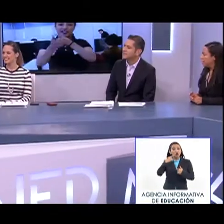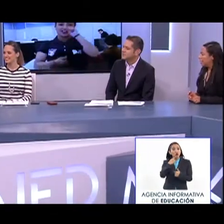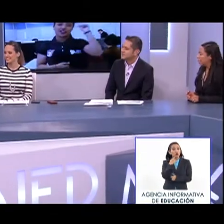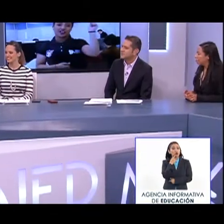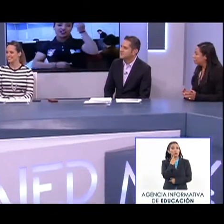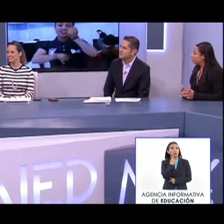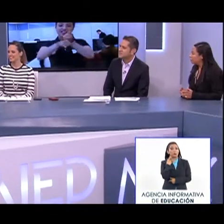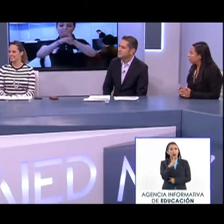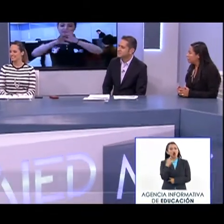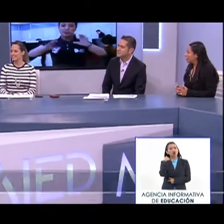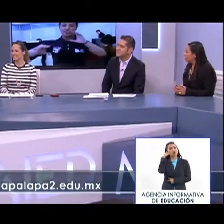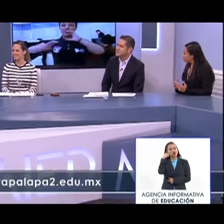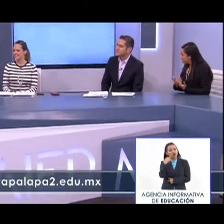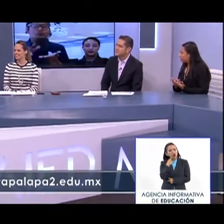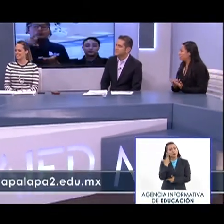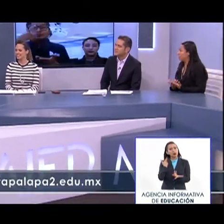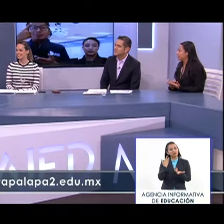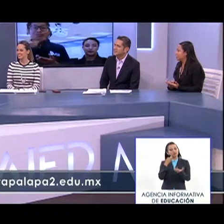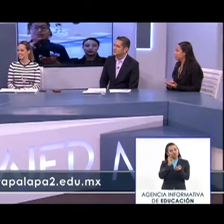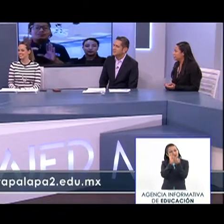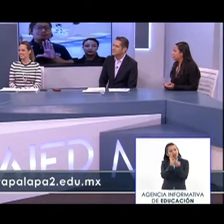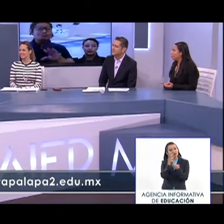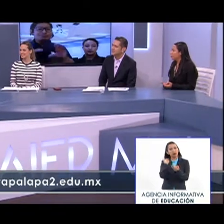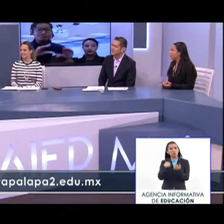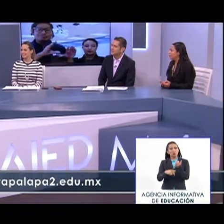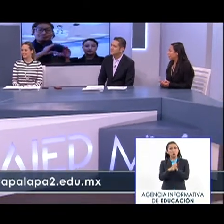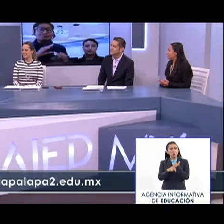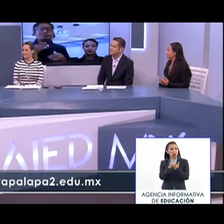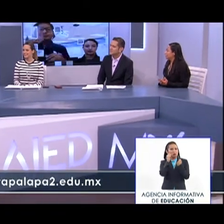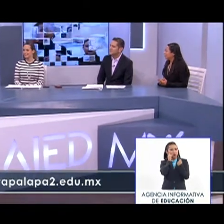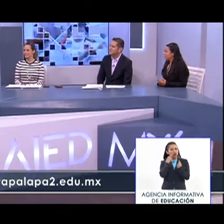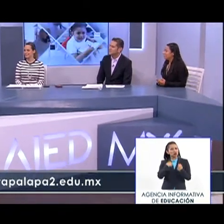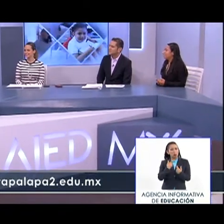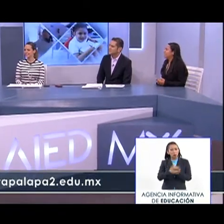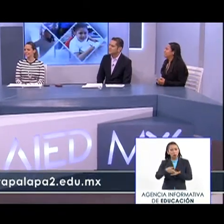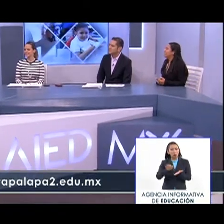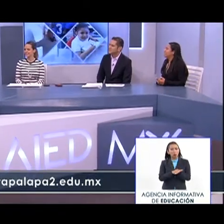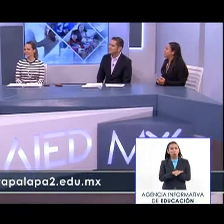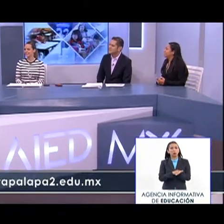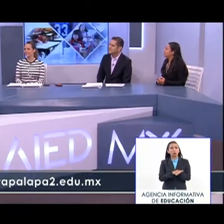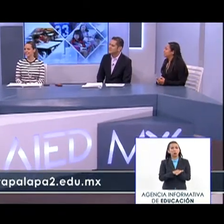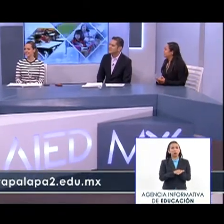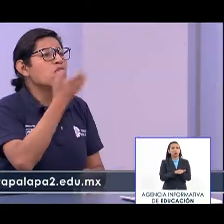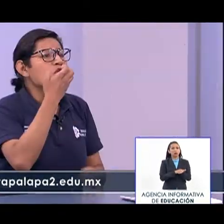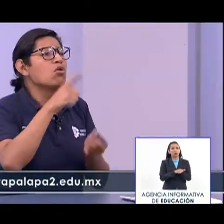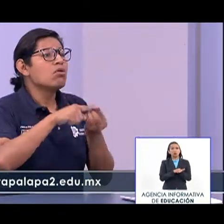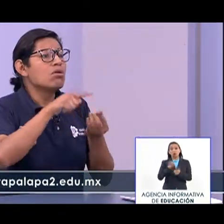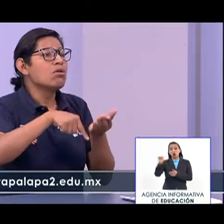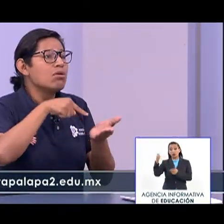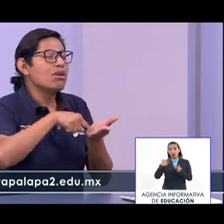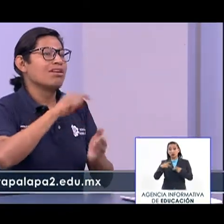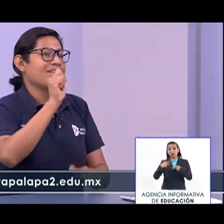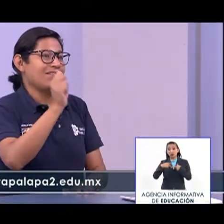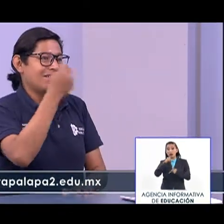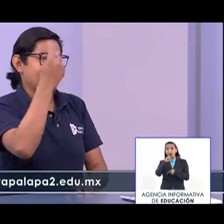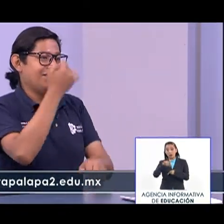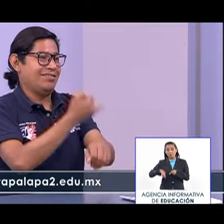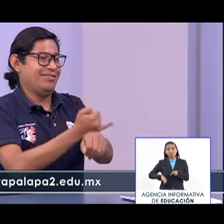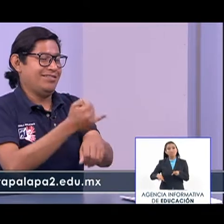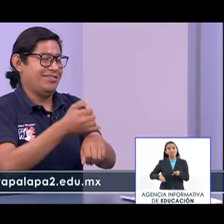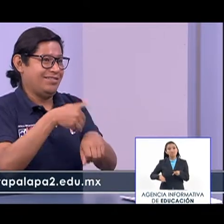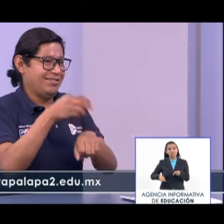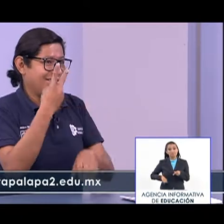pero soy un sordo que me enfrento a las situaciones, trato de ser valiente y de que otras personas también se